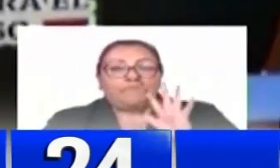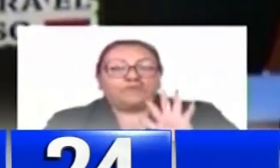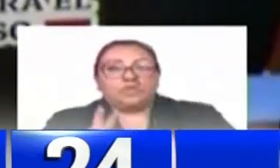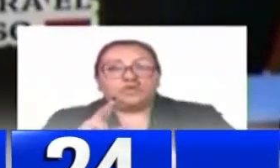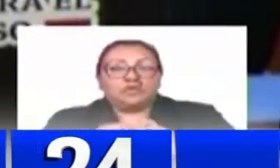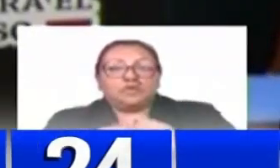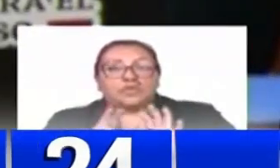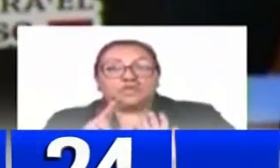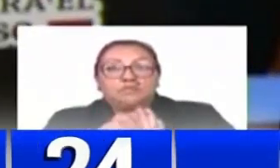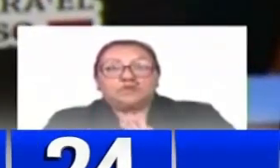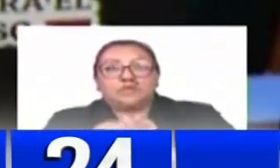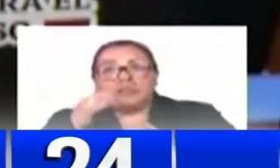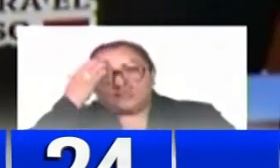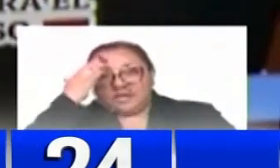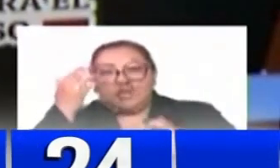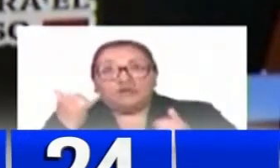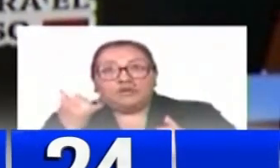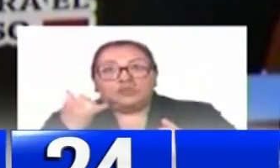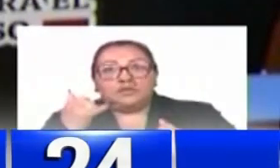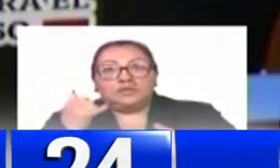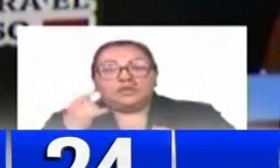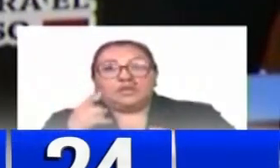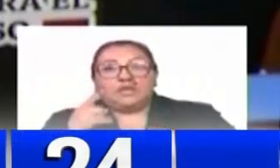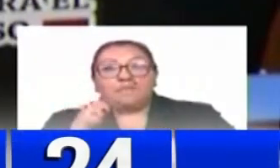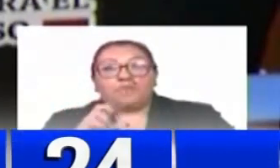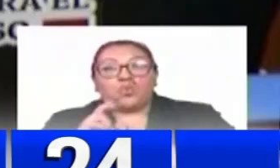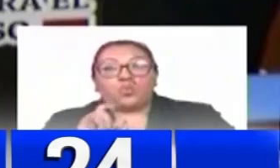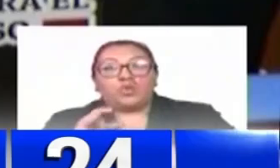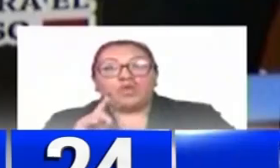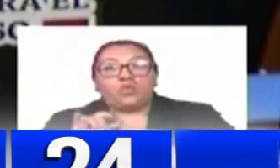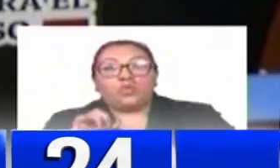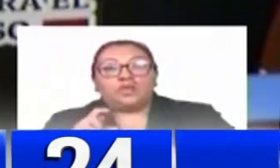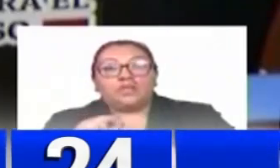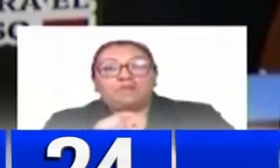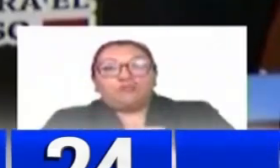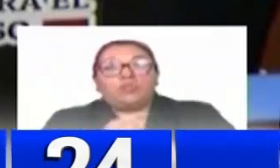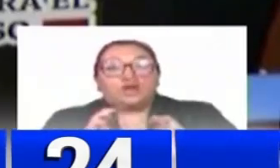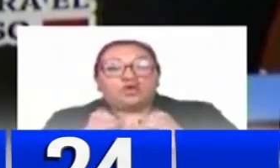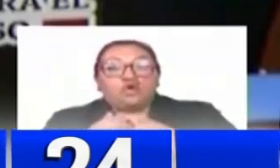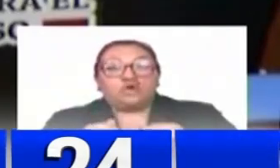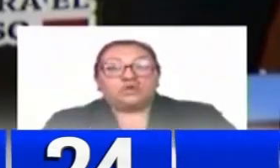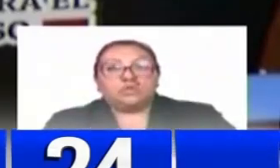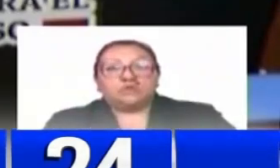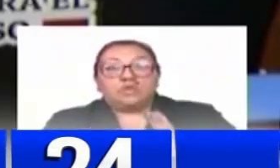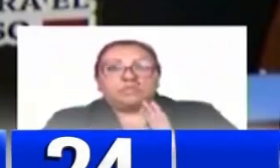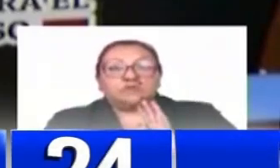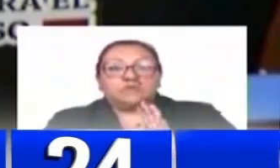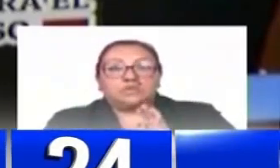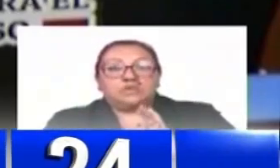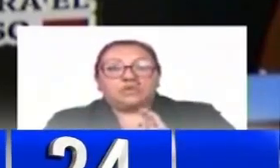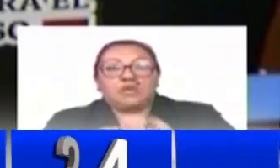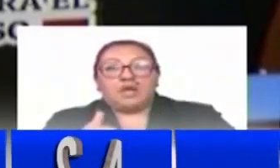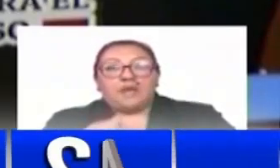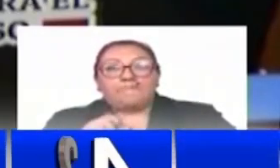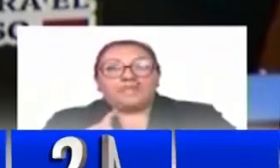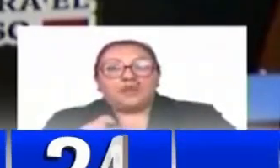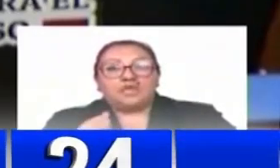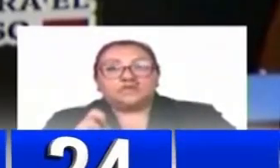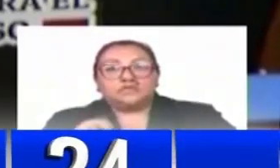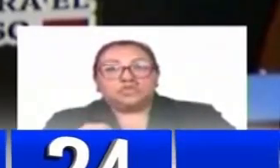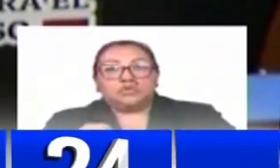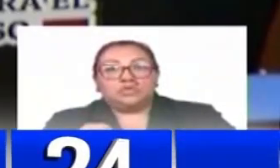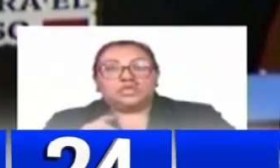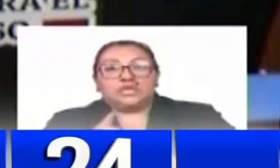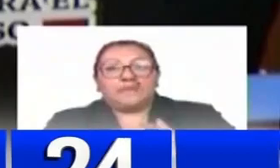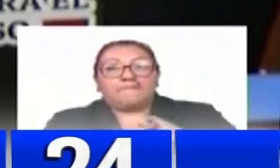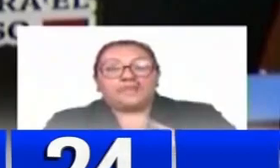con 13 minutos del día de hoy, la Procuraduría Pública del Poder Legislativo ha presentado una apelación a la